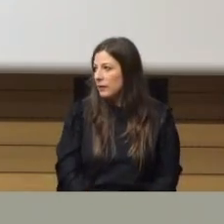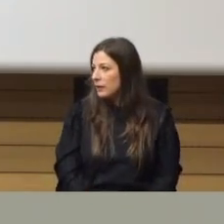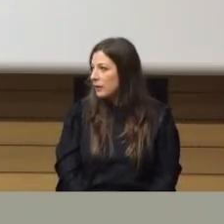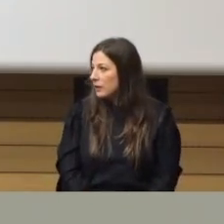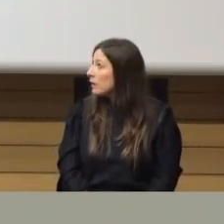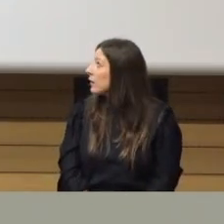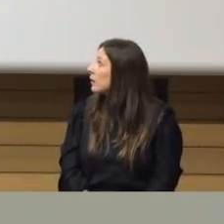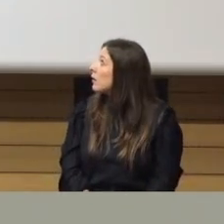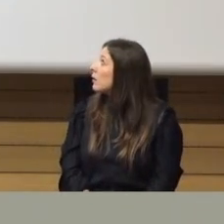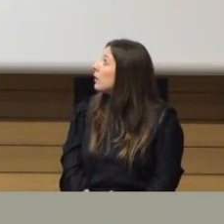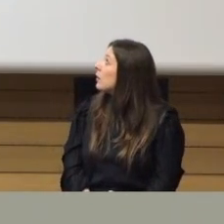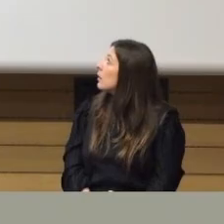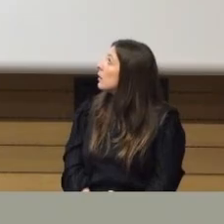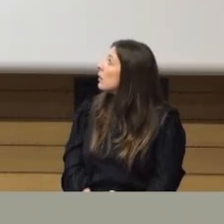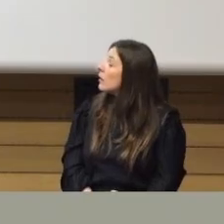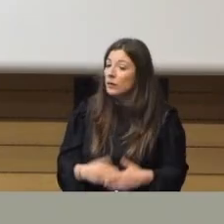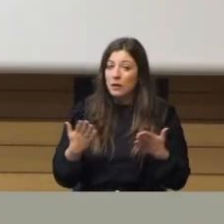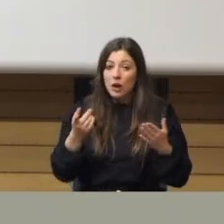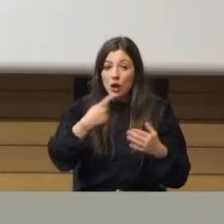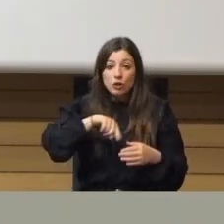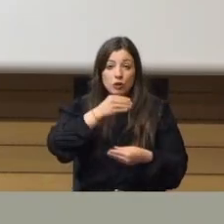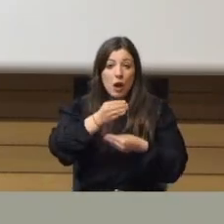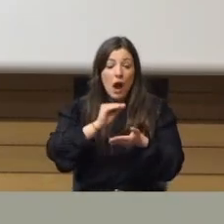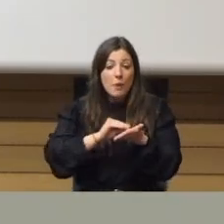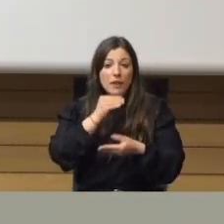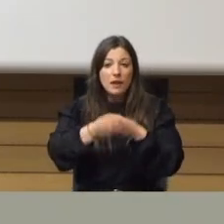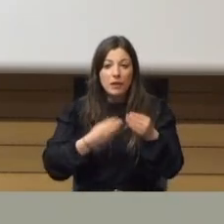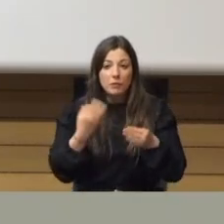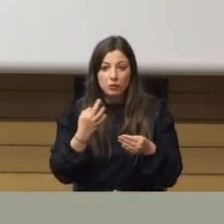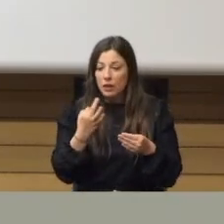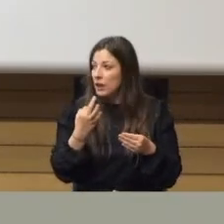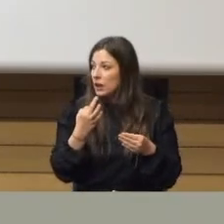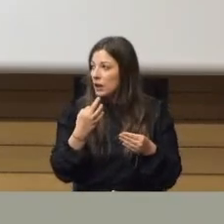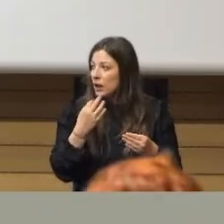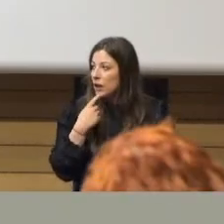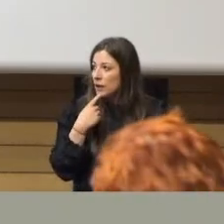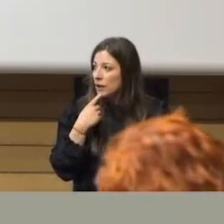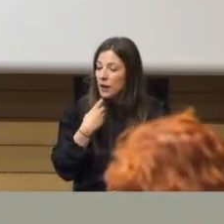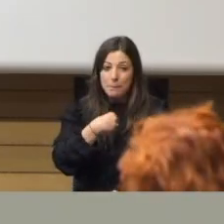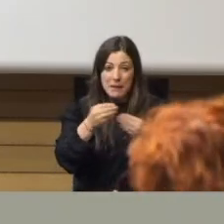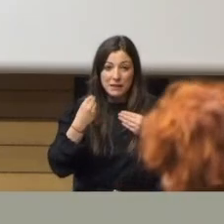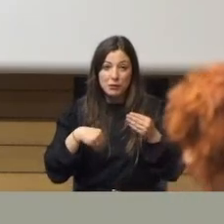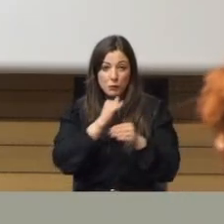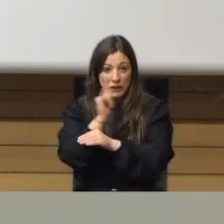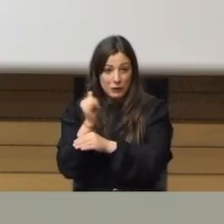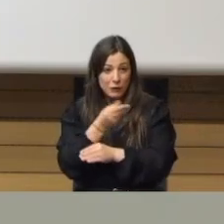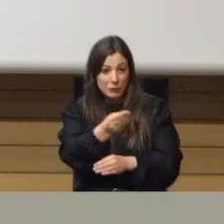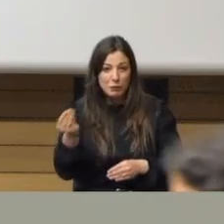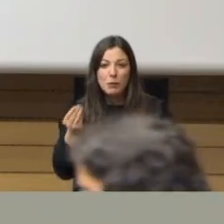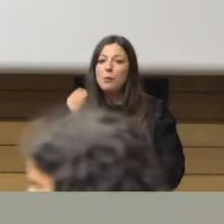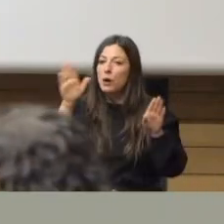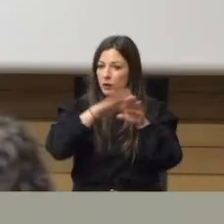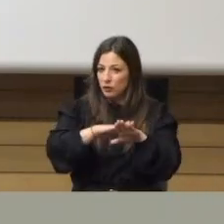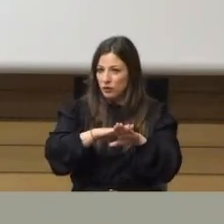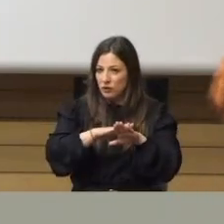Evidentemente. Pero a veces, ¿qué hacemos? Llevamos los materiales que llevamos al instituto y los ponemos por la noche. Eso no son